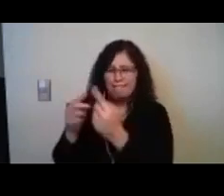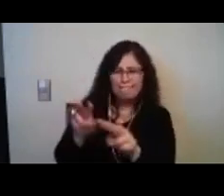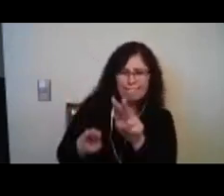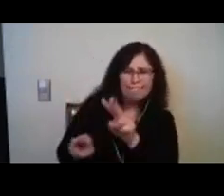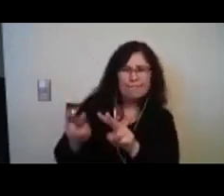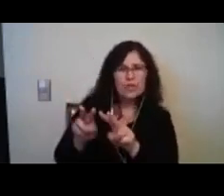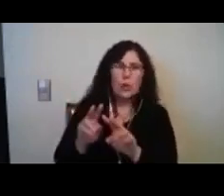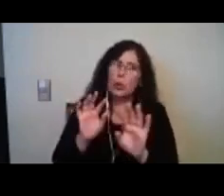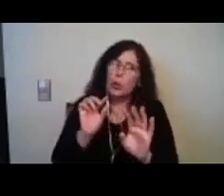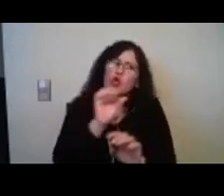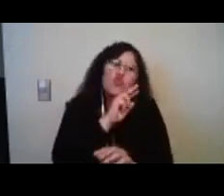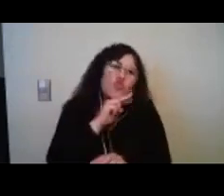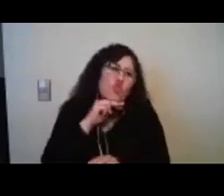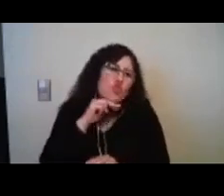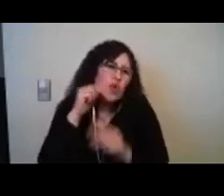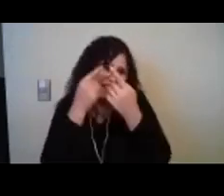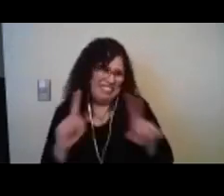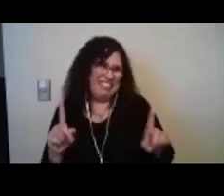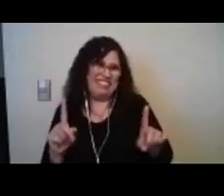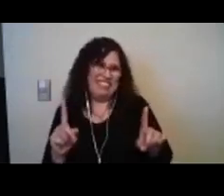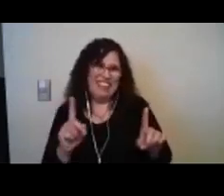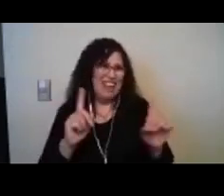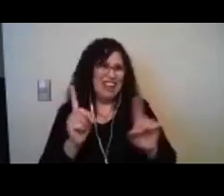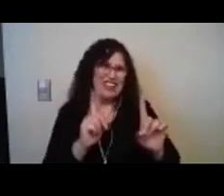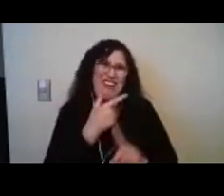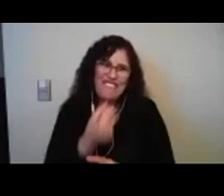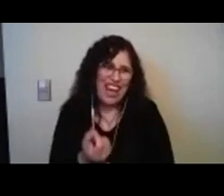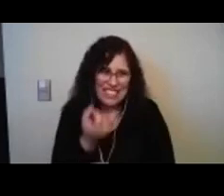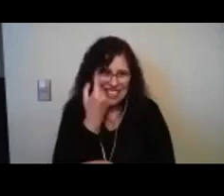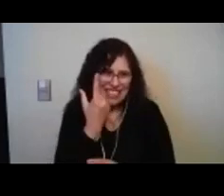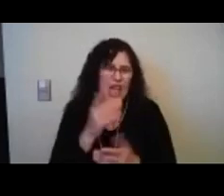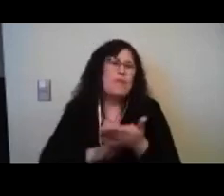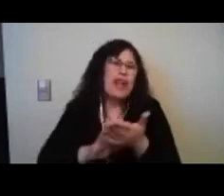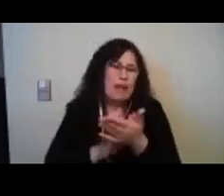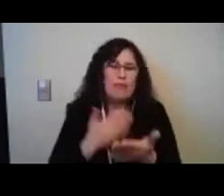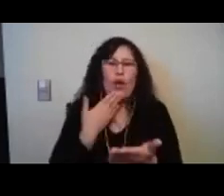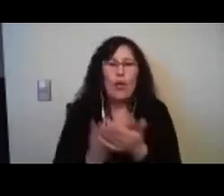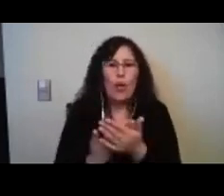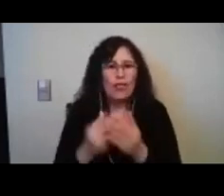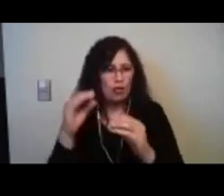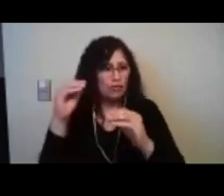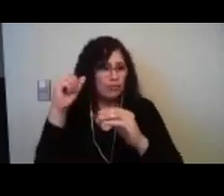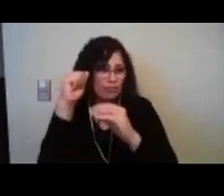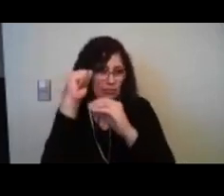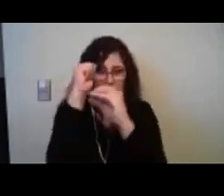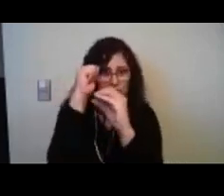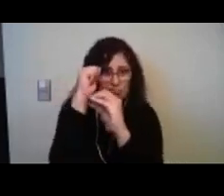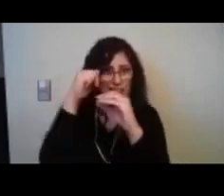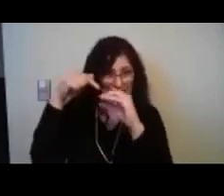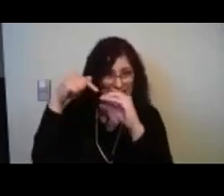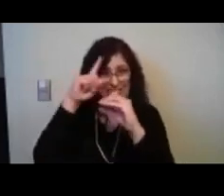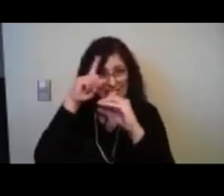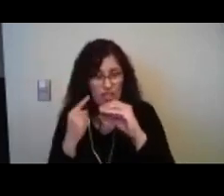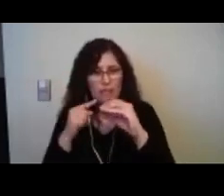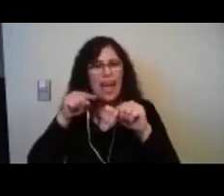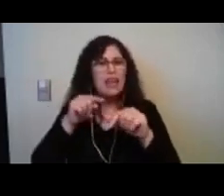Entonces, les cuento, por ejemplo, cuando una persona tiene síntomas más cerebelosos, va a tener mucho más problemas